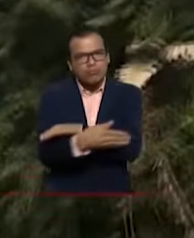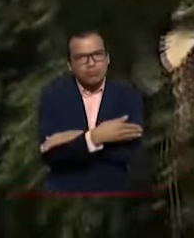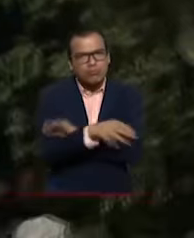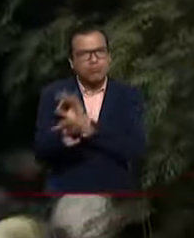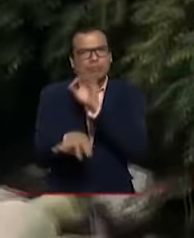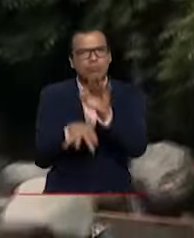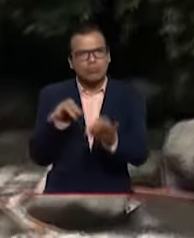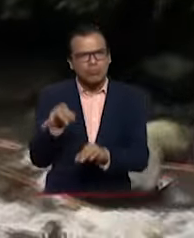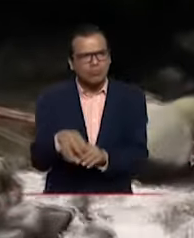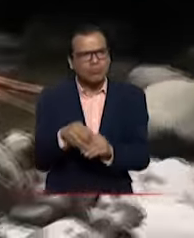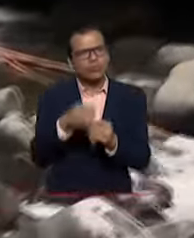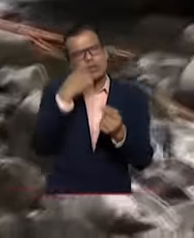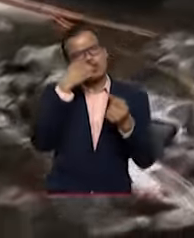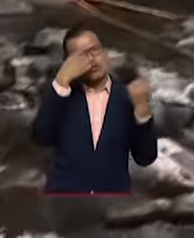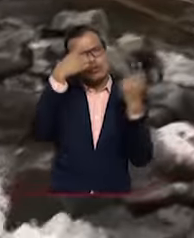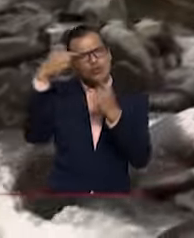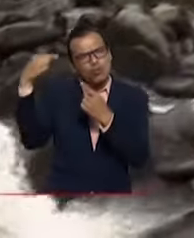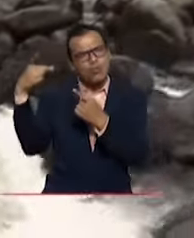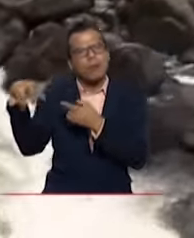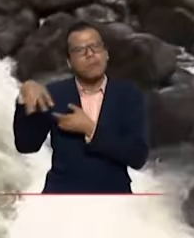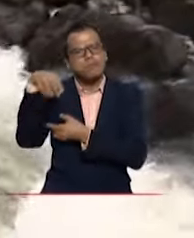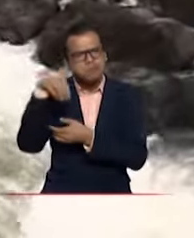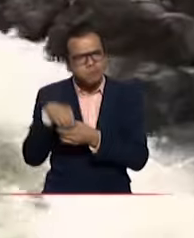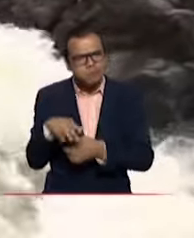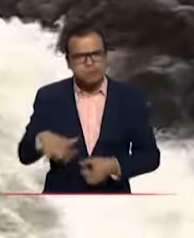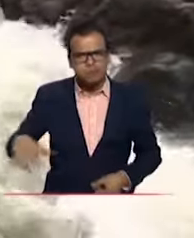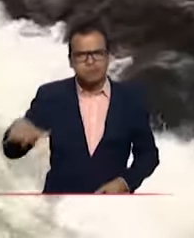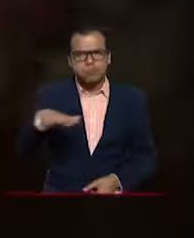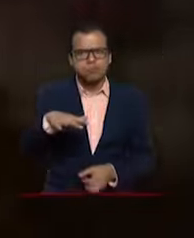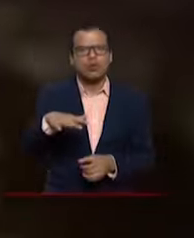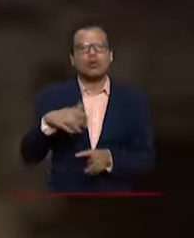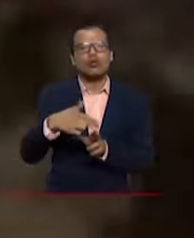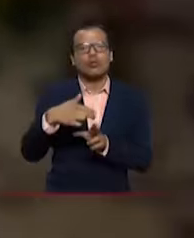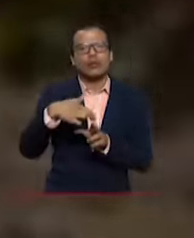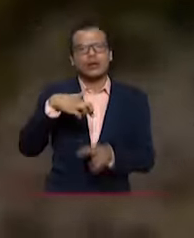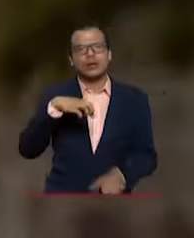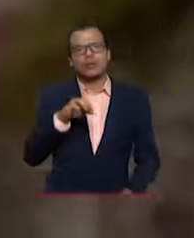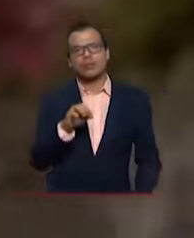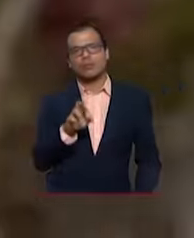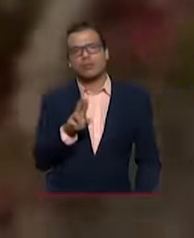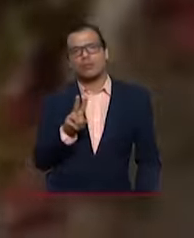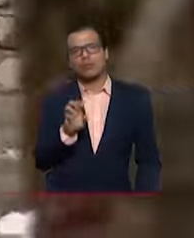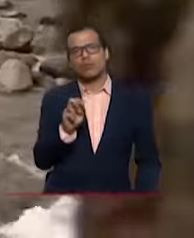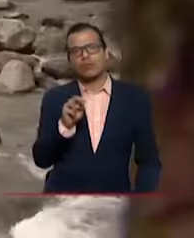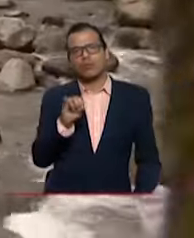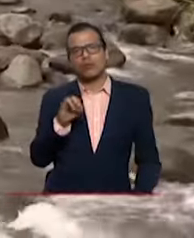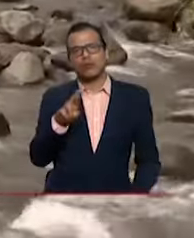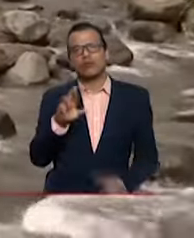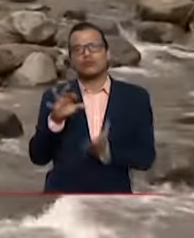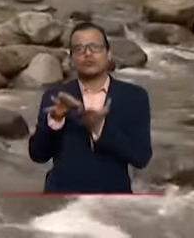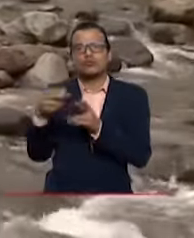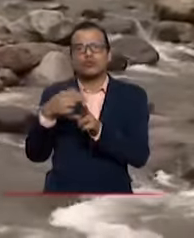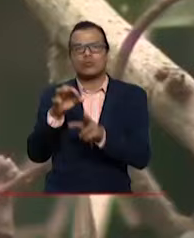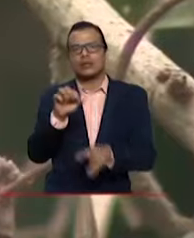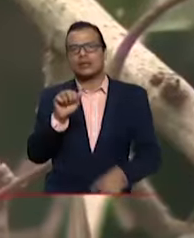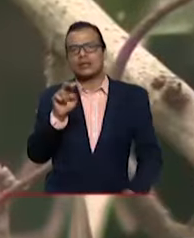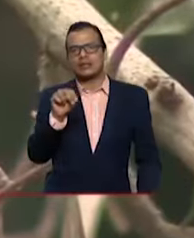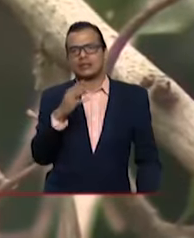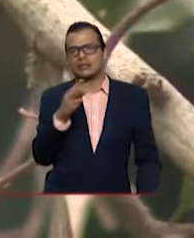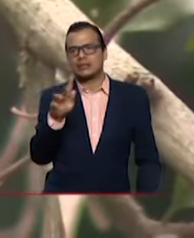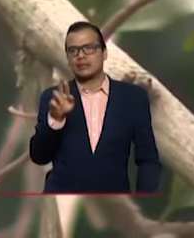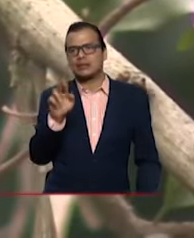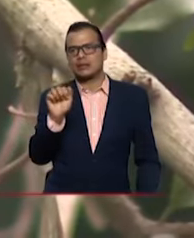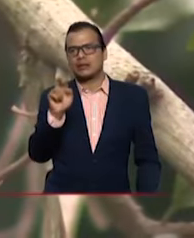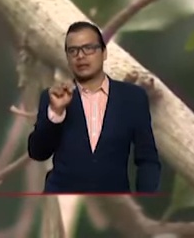agricultura, entre otras, en el sector del porvenir de la vereda San Francisco de Pance. Se invita a la población en general que